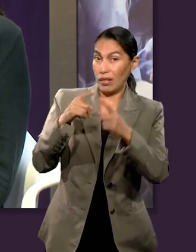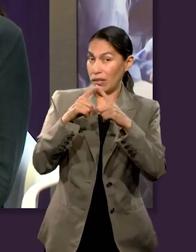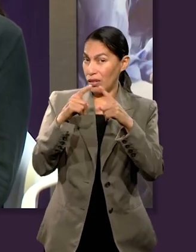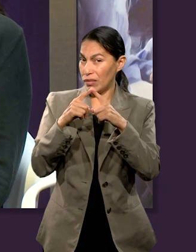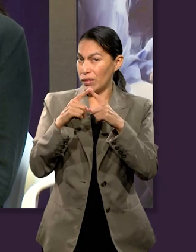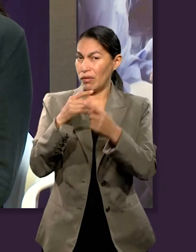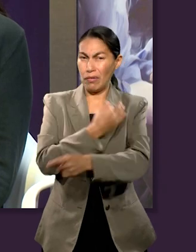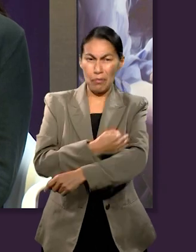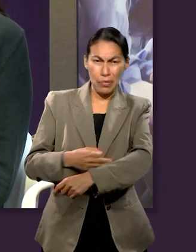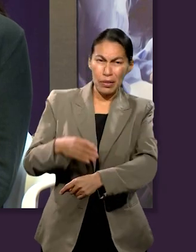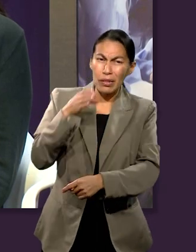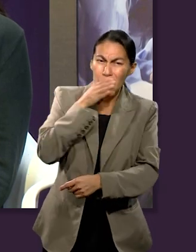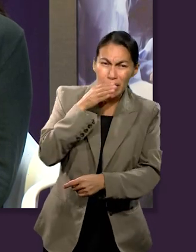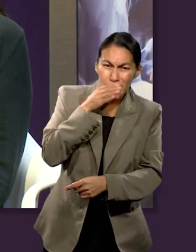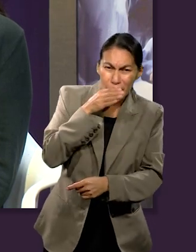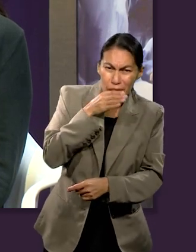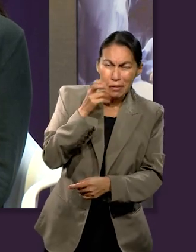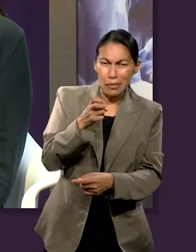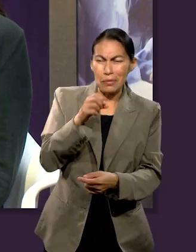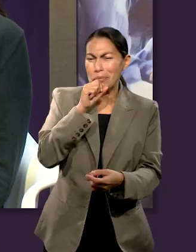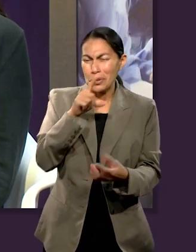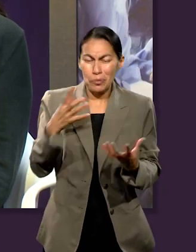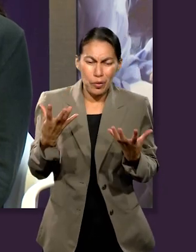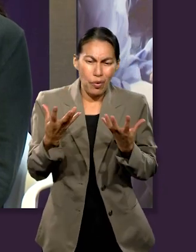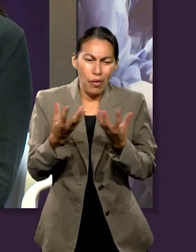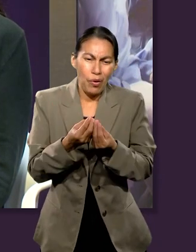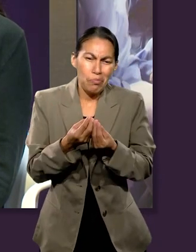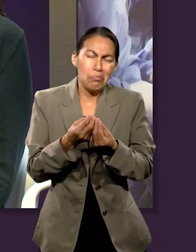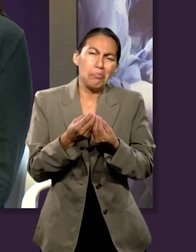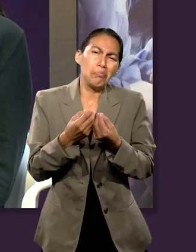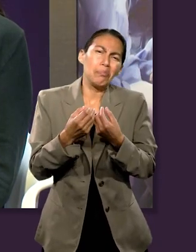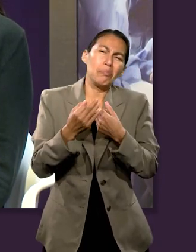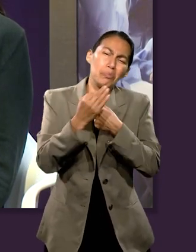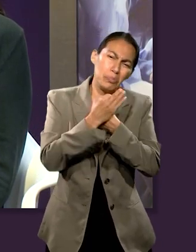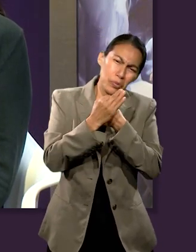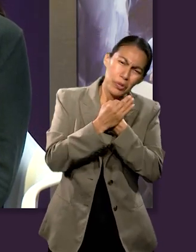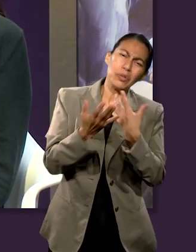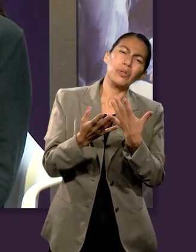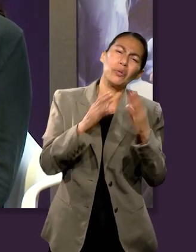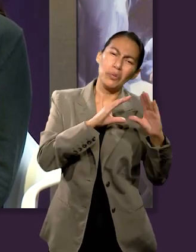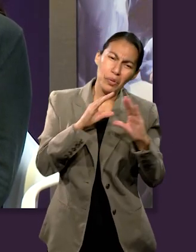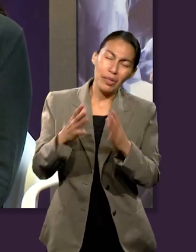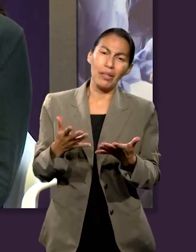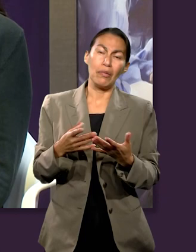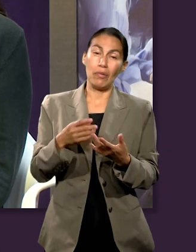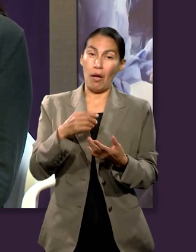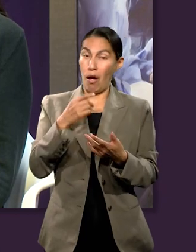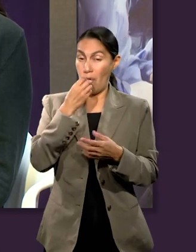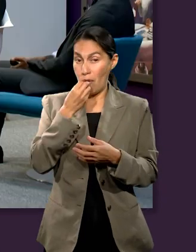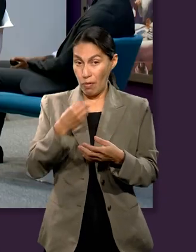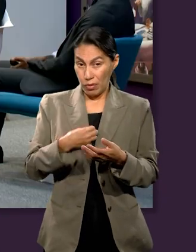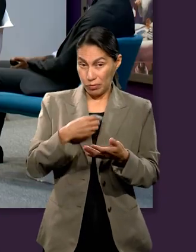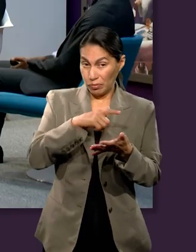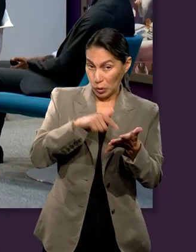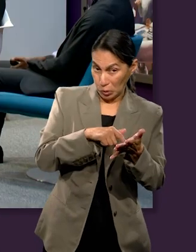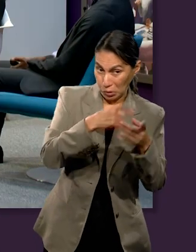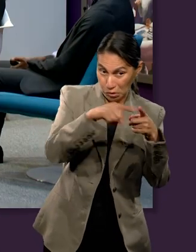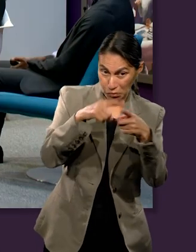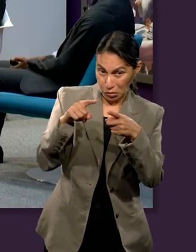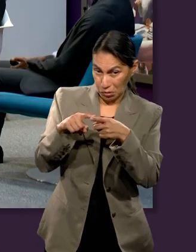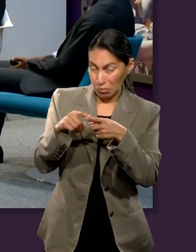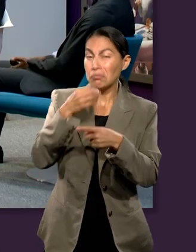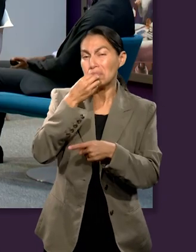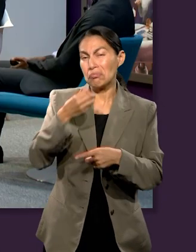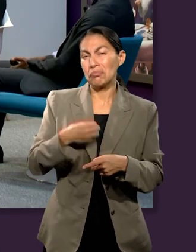te rodean no entonces la familia de la iglesia y la familia cristiana es un lugar donde podemos